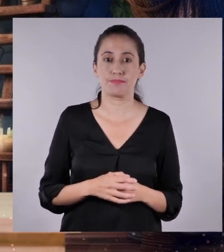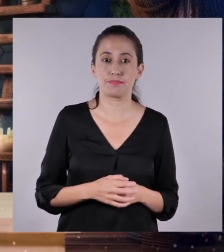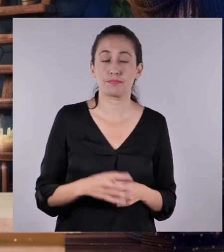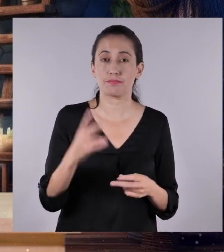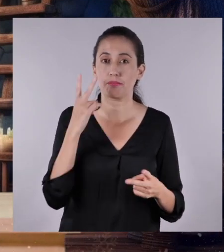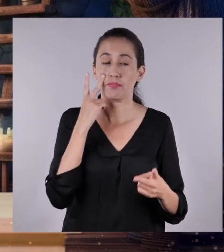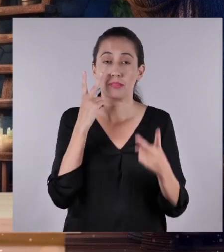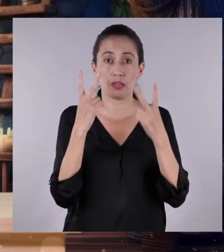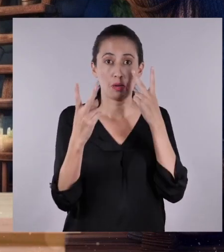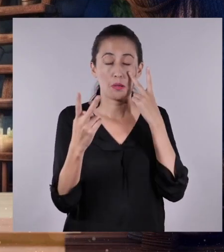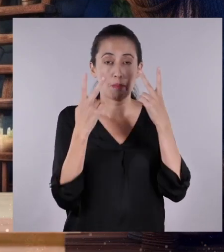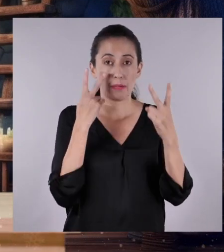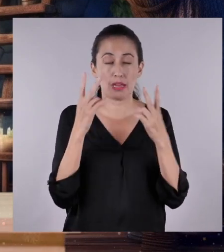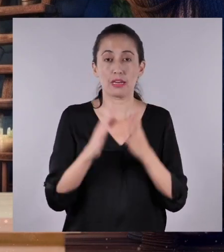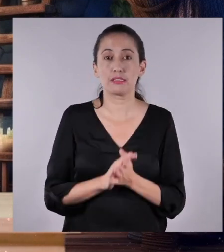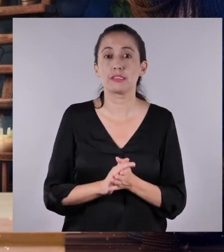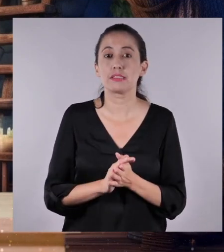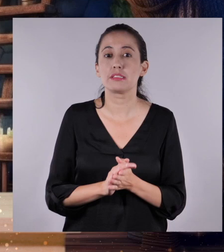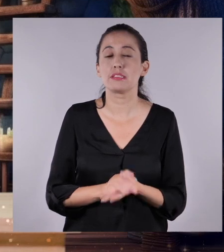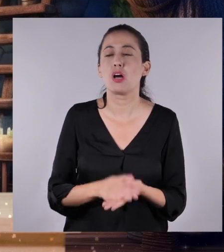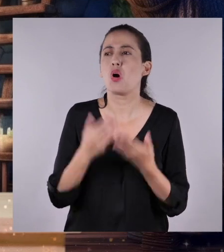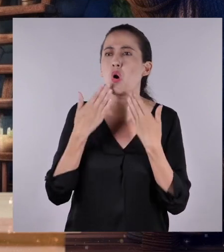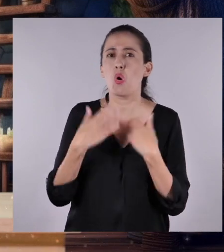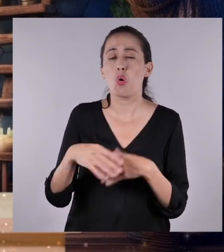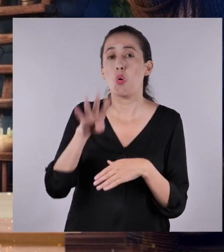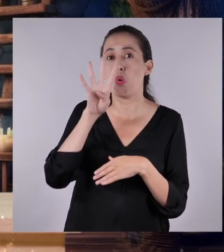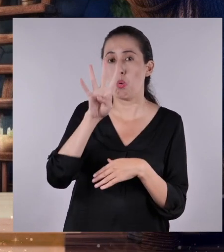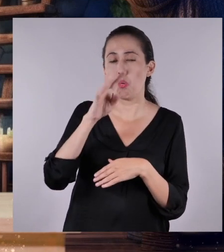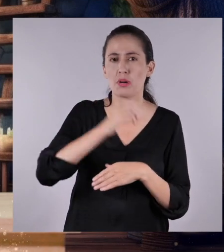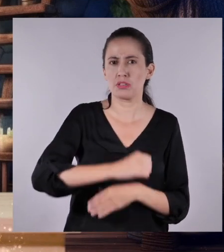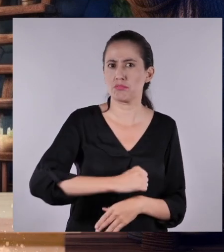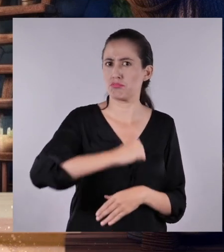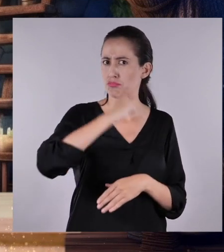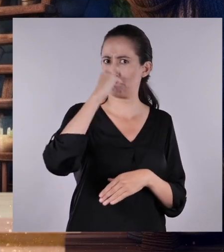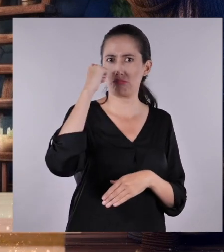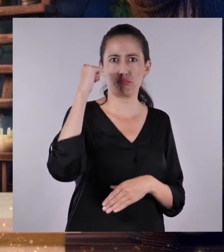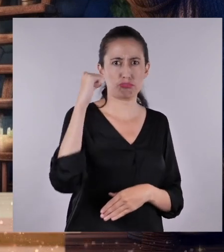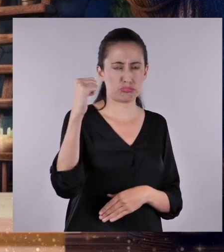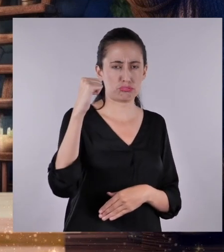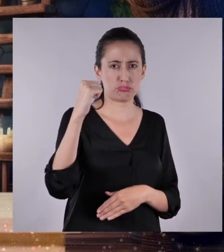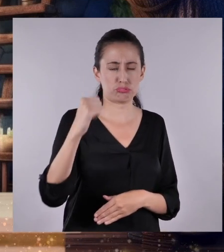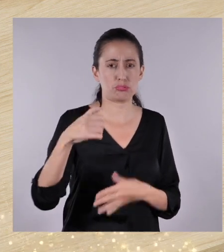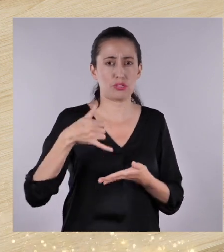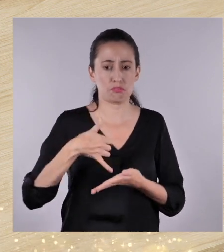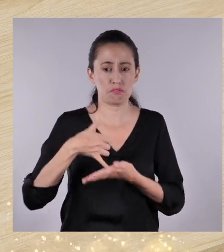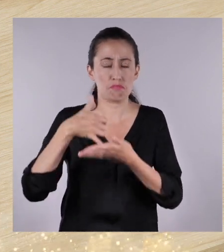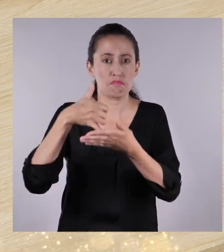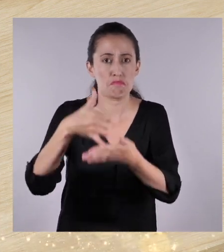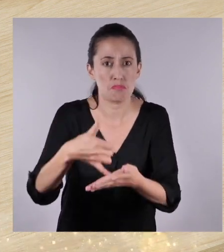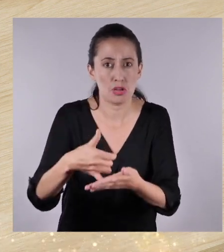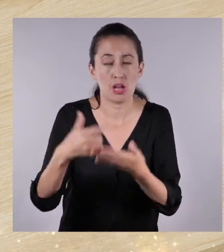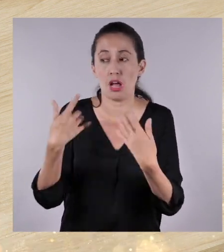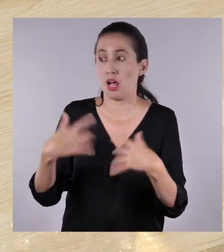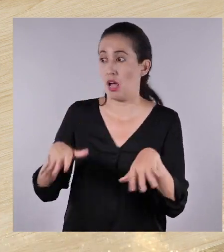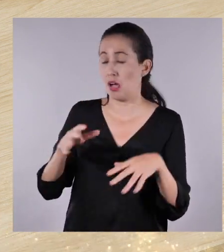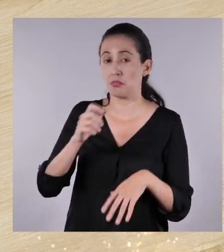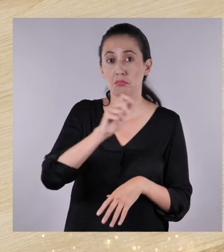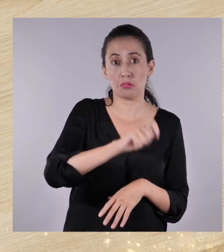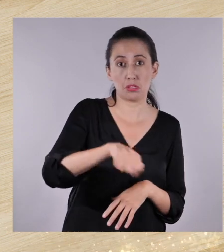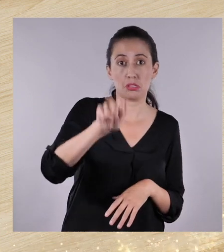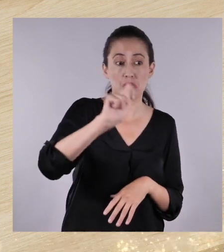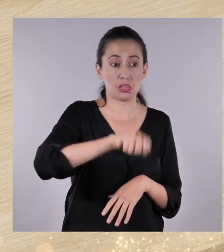más, por favor. Verás, él fue el número 4 del mundo. Wow. Y ganó muchísimos eventos. Fue un